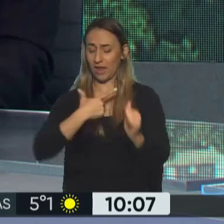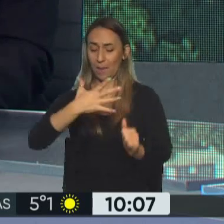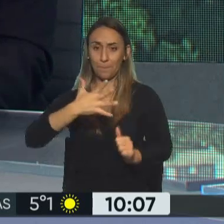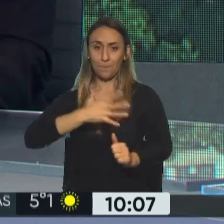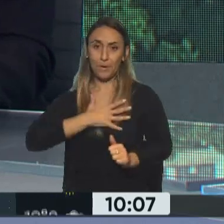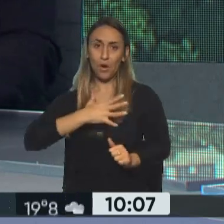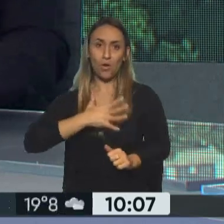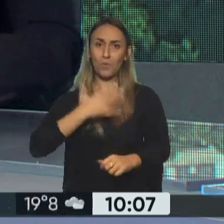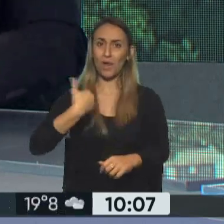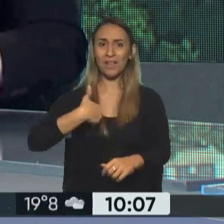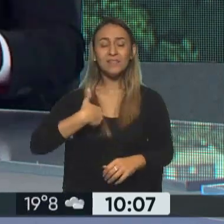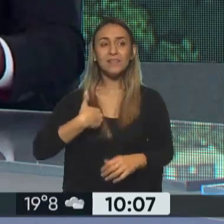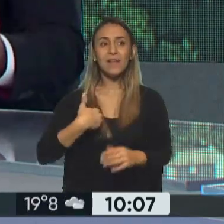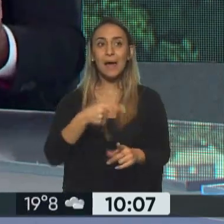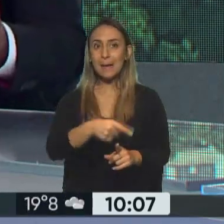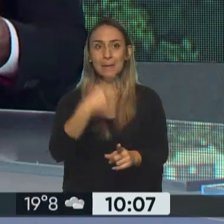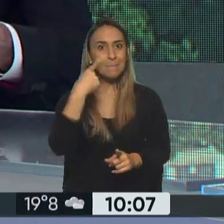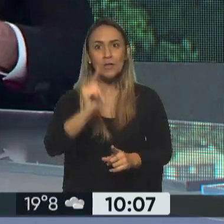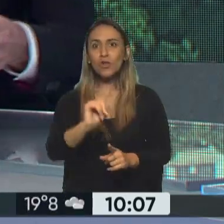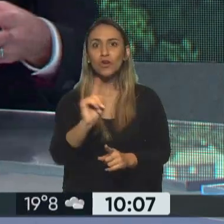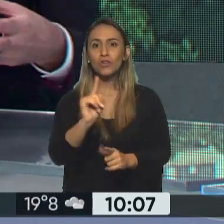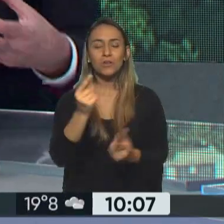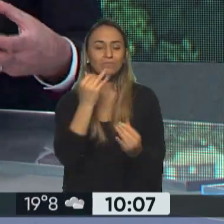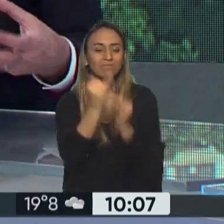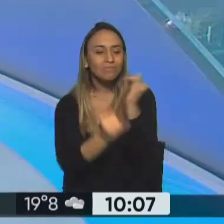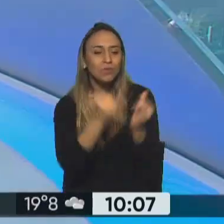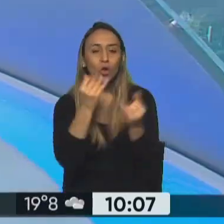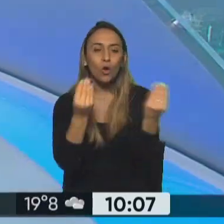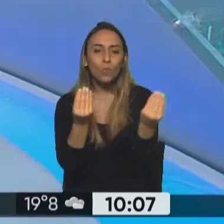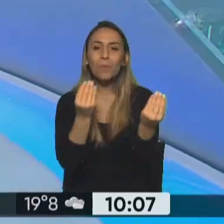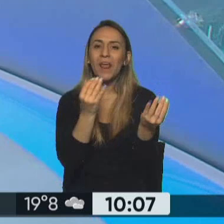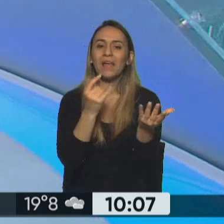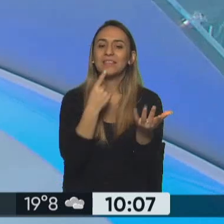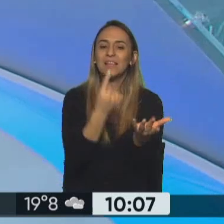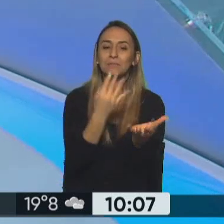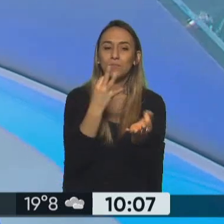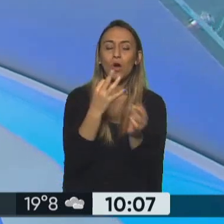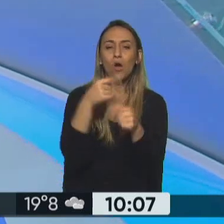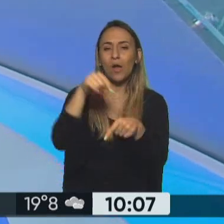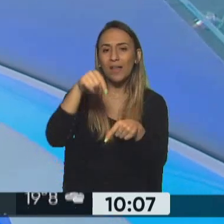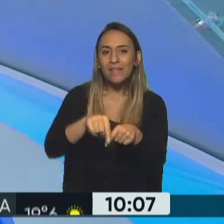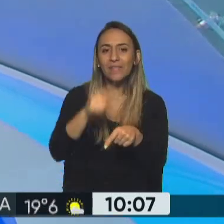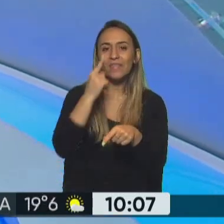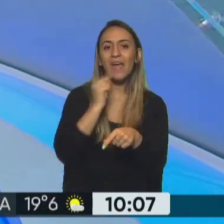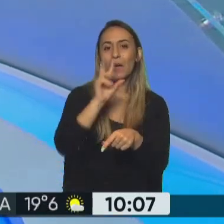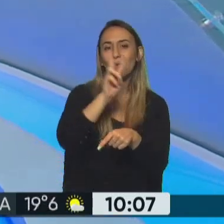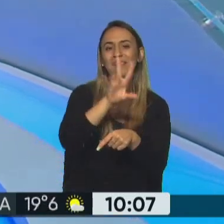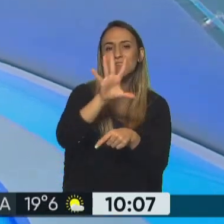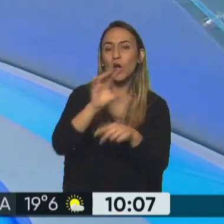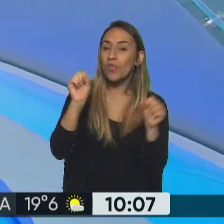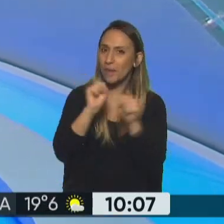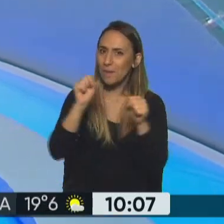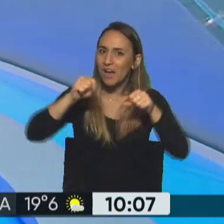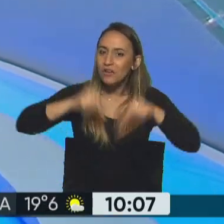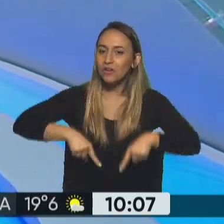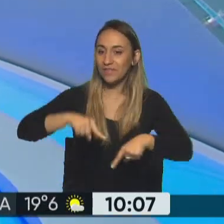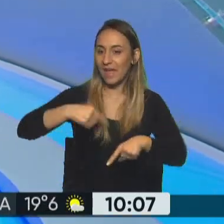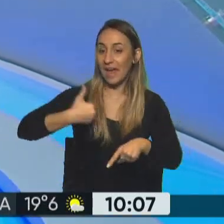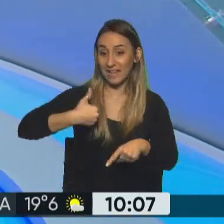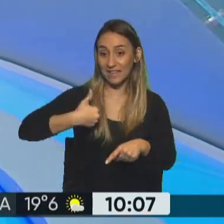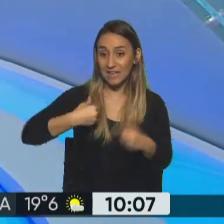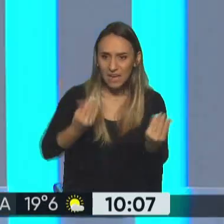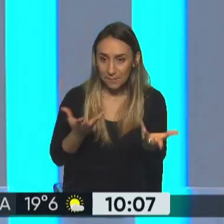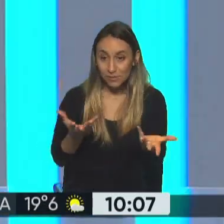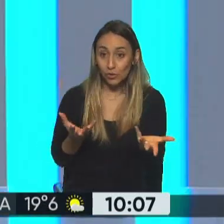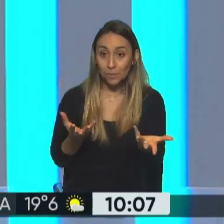historia, ¿por dónde comenzaría para decirle, bueno, esto pasó el 25 de mayo en nuestro país? Bueno, a mí me gusta decir, bueno, obviamente